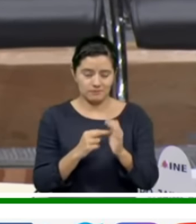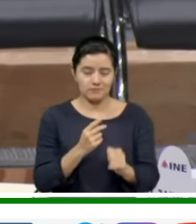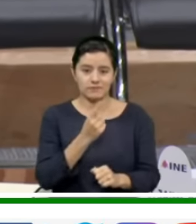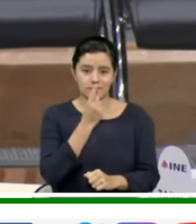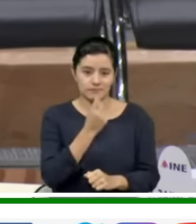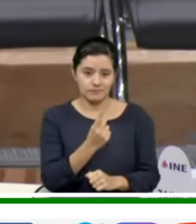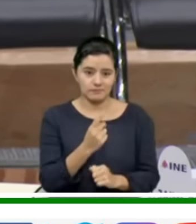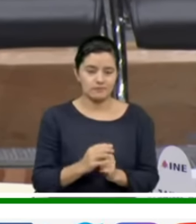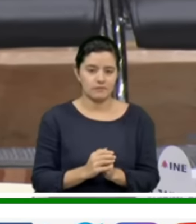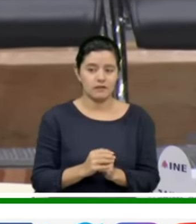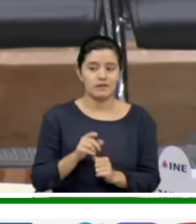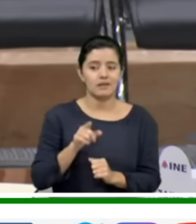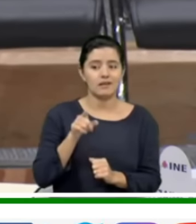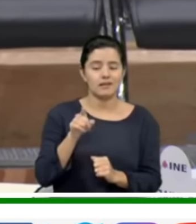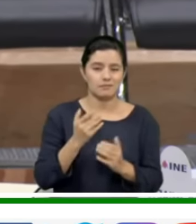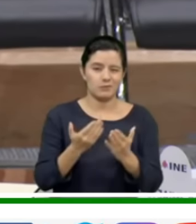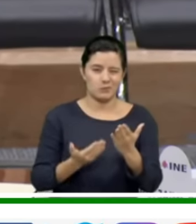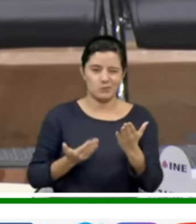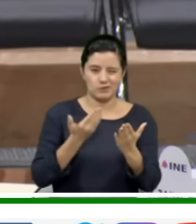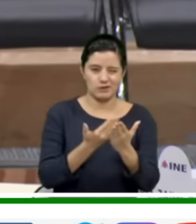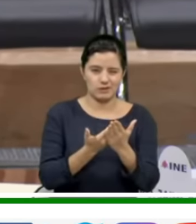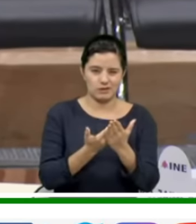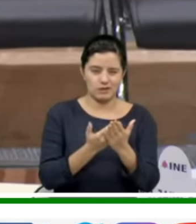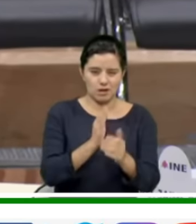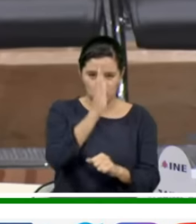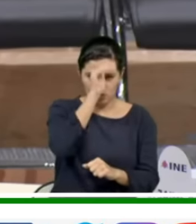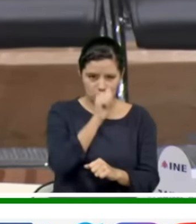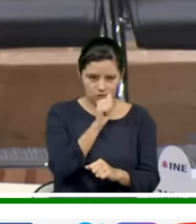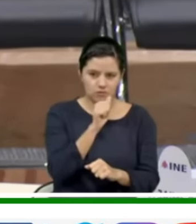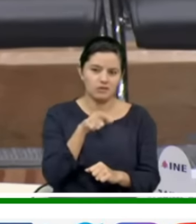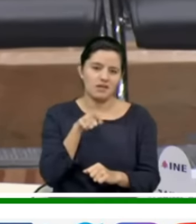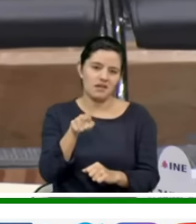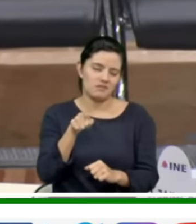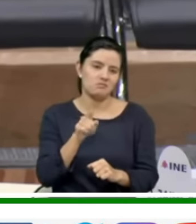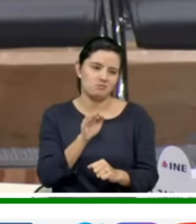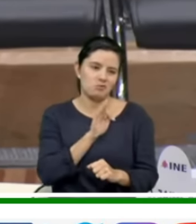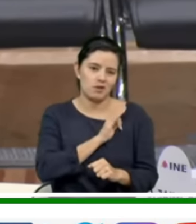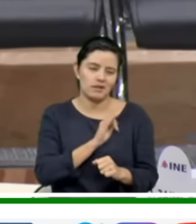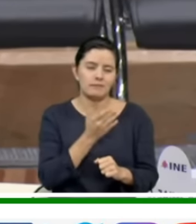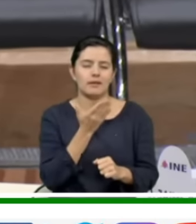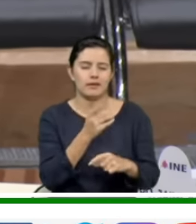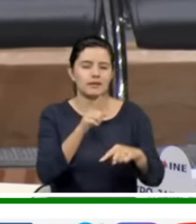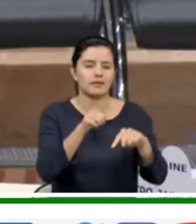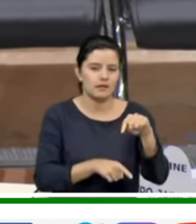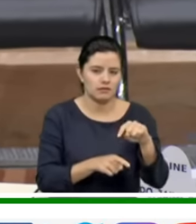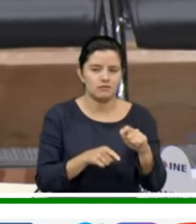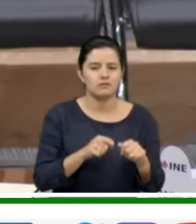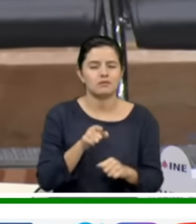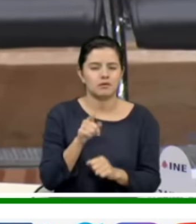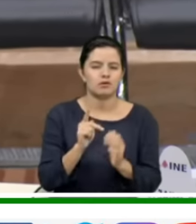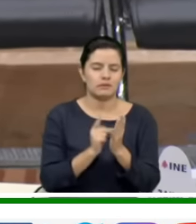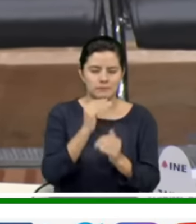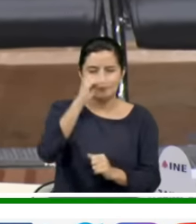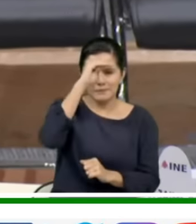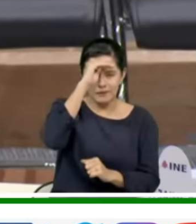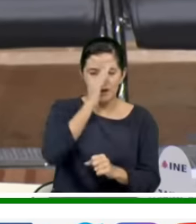proponente del acuerdo pueda hacer el retiro del mismo que lo piense bien y que retire en este momento